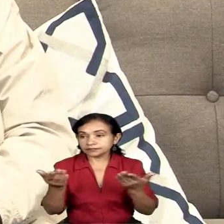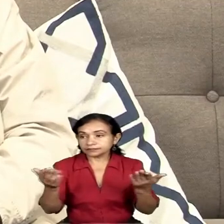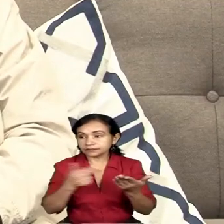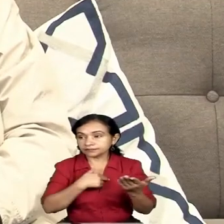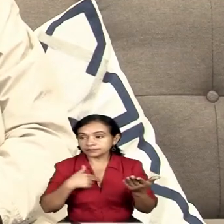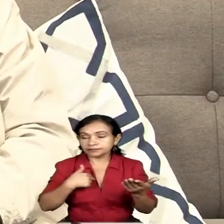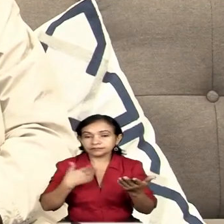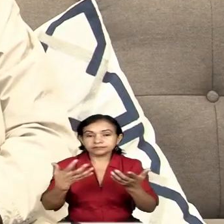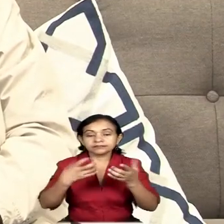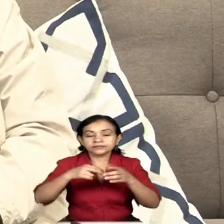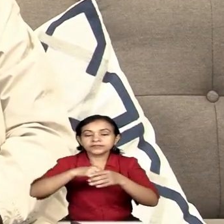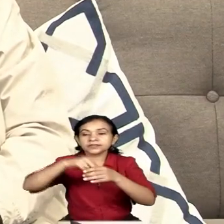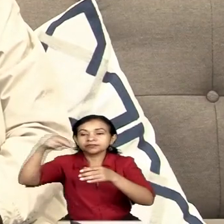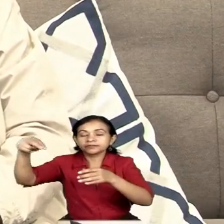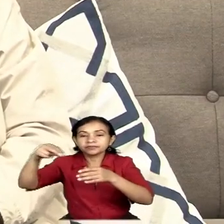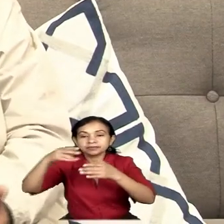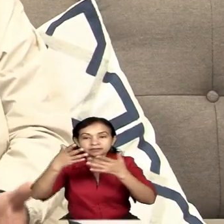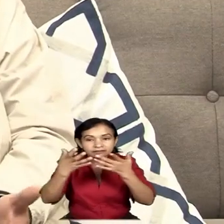querían fugar.